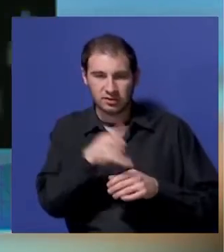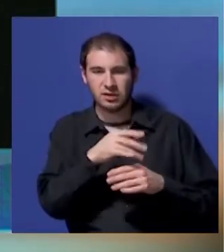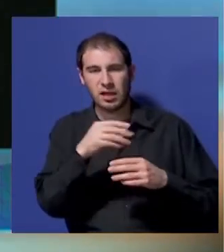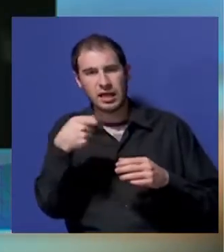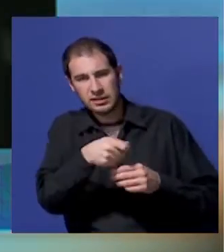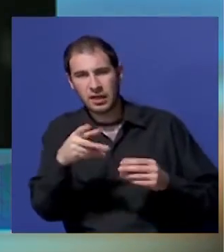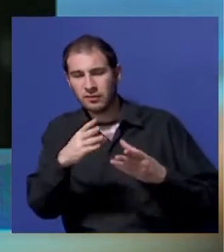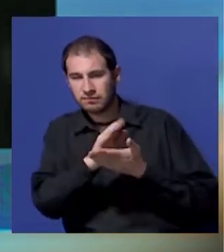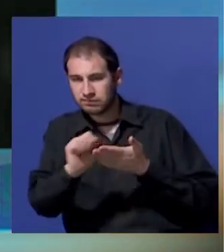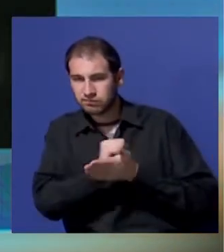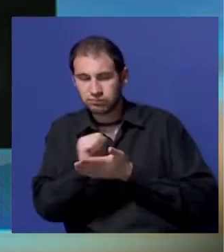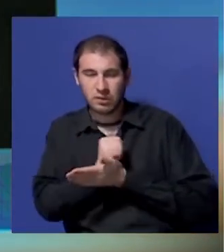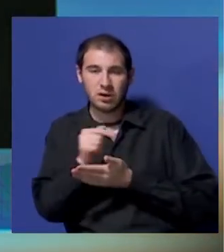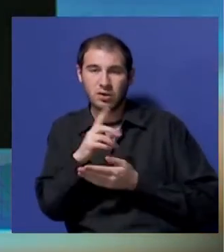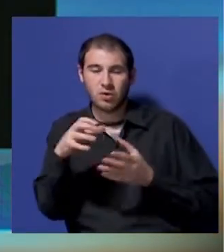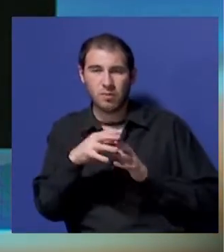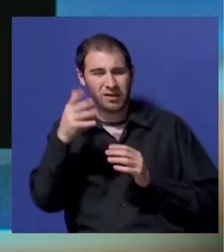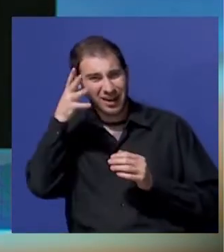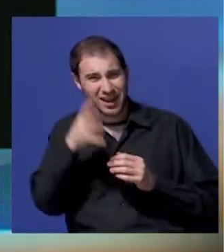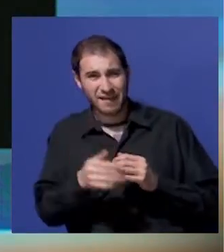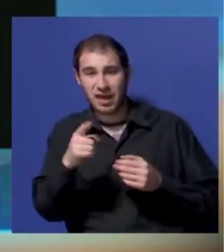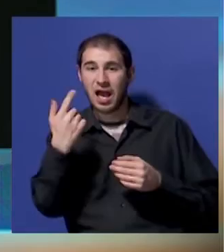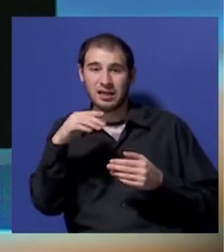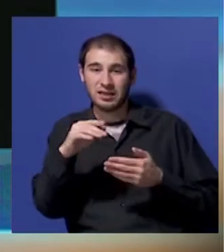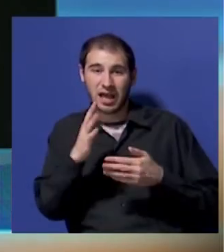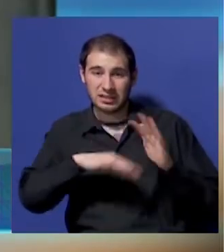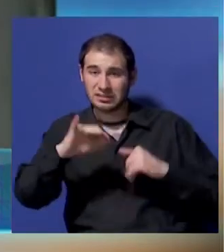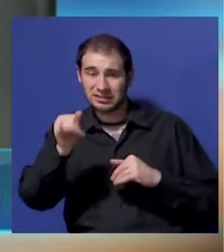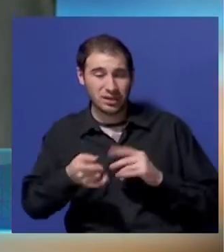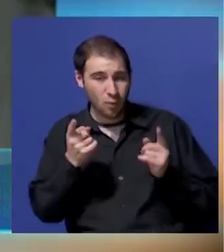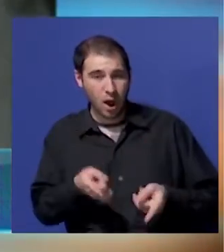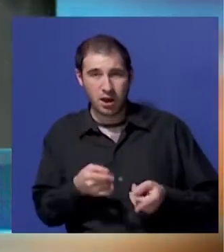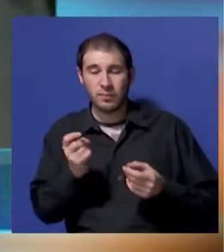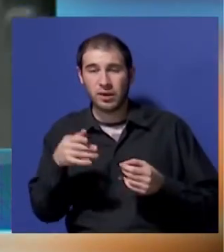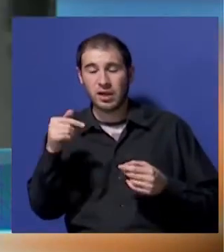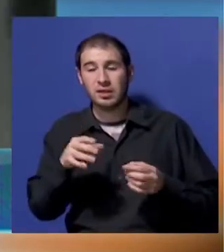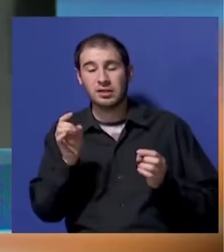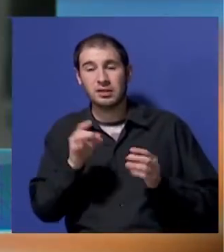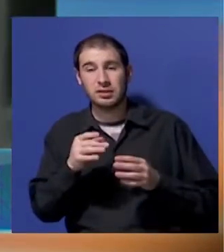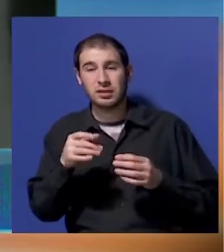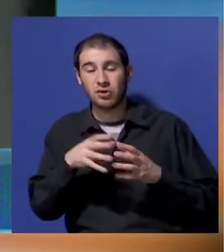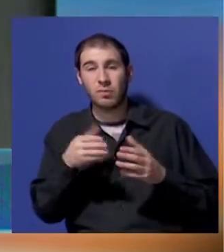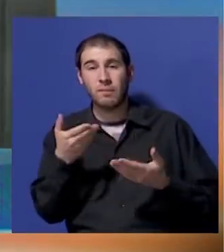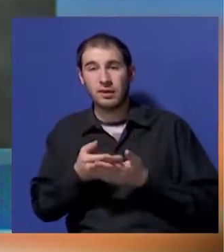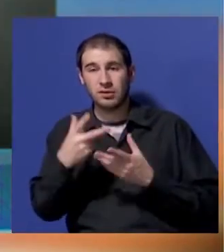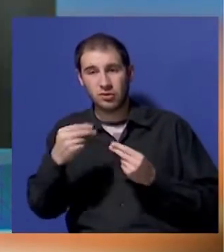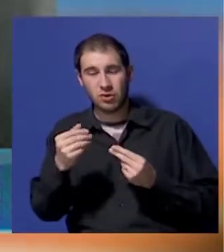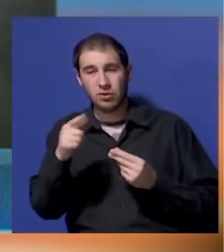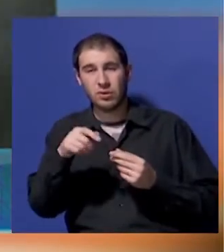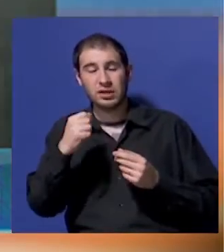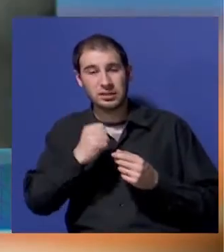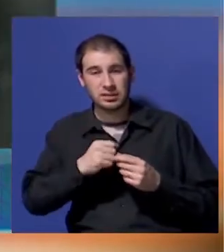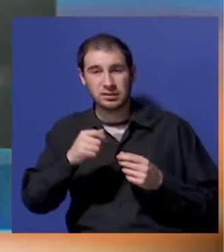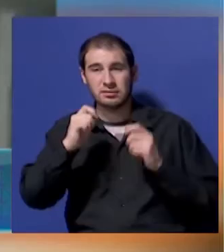asesinatos, crímenes aberrantes que no se evitaron porque ellos no solamente rechazaban los habeas corpus, sino que también los colgaban en un